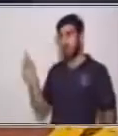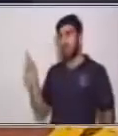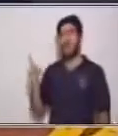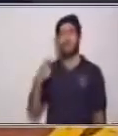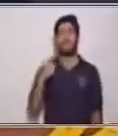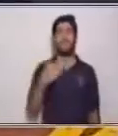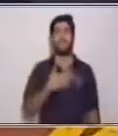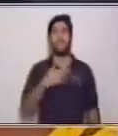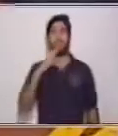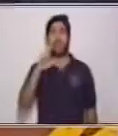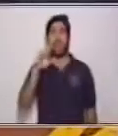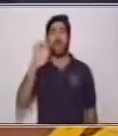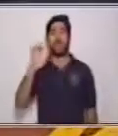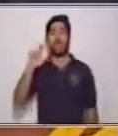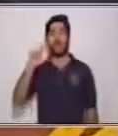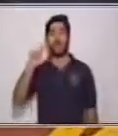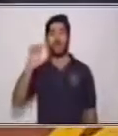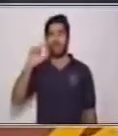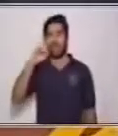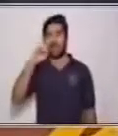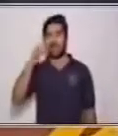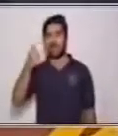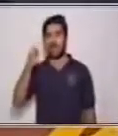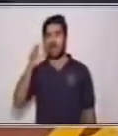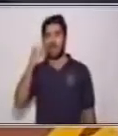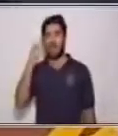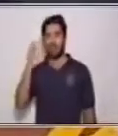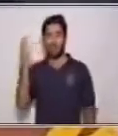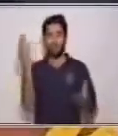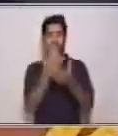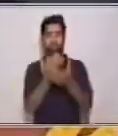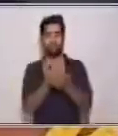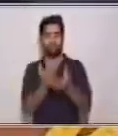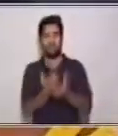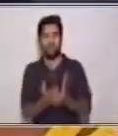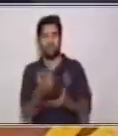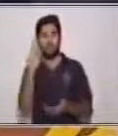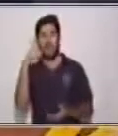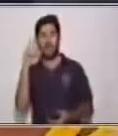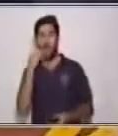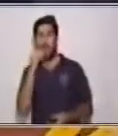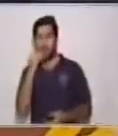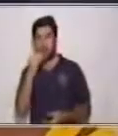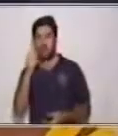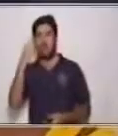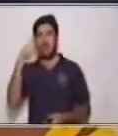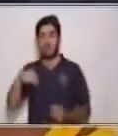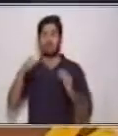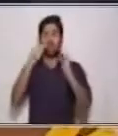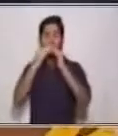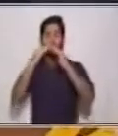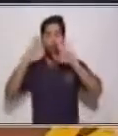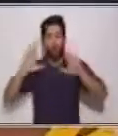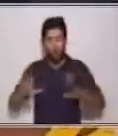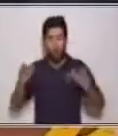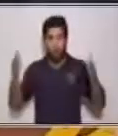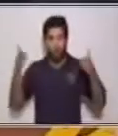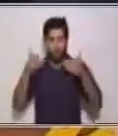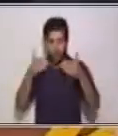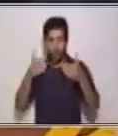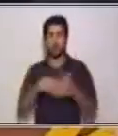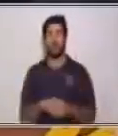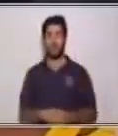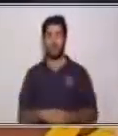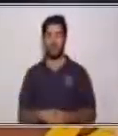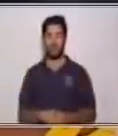a dar un nombre creativo. El mío se llama Recetario Mi Cocina en Cuarentena, ¿sí? Y le vas a